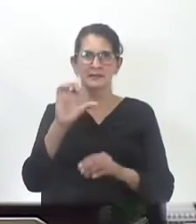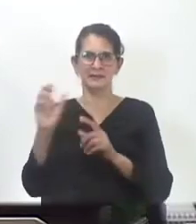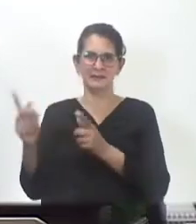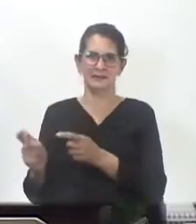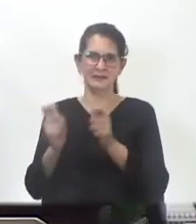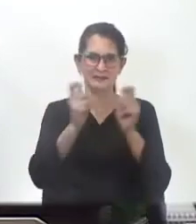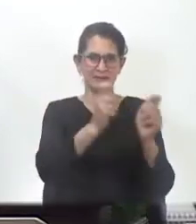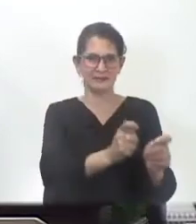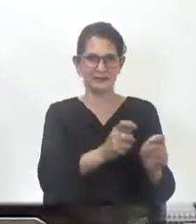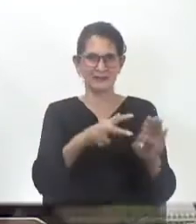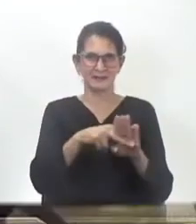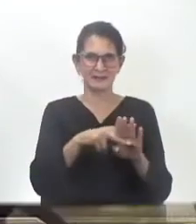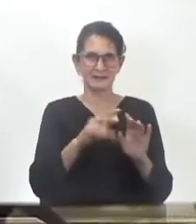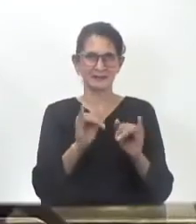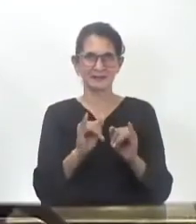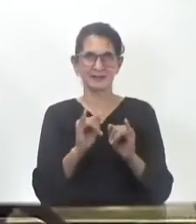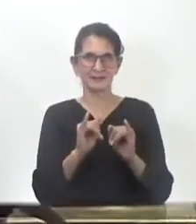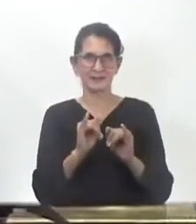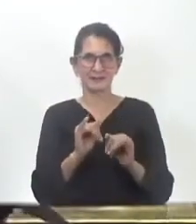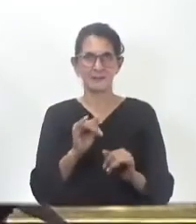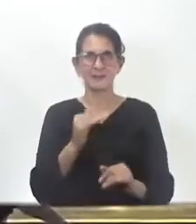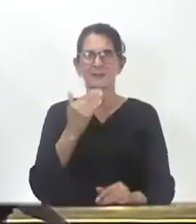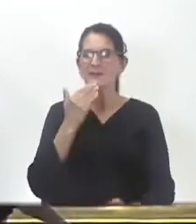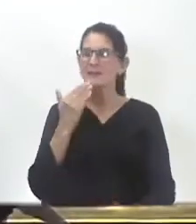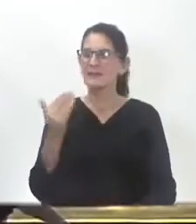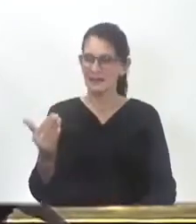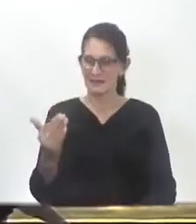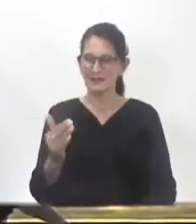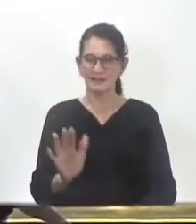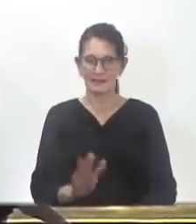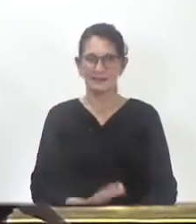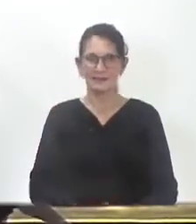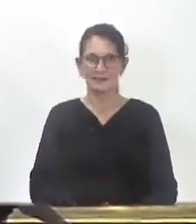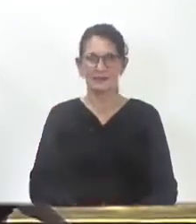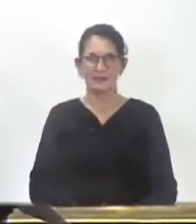gracias. Gracias, Perrone. Muchas gracias, Perrone.